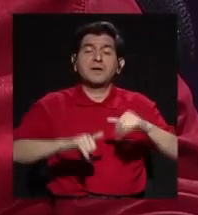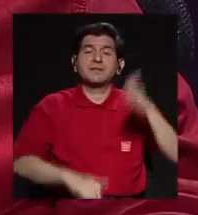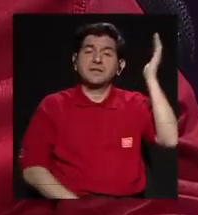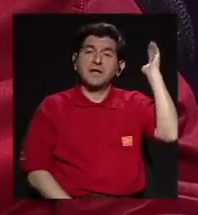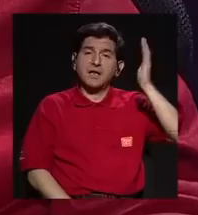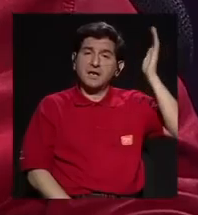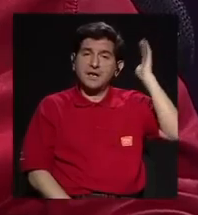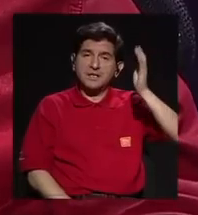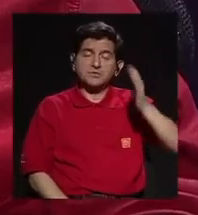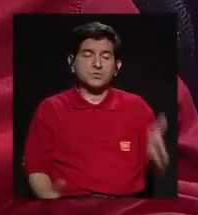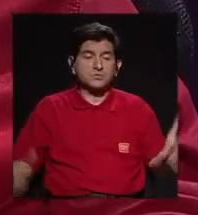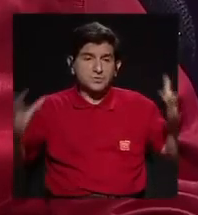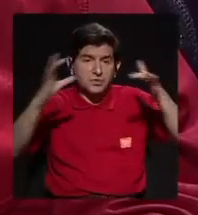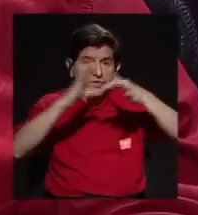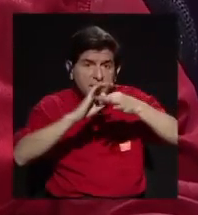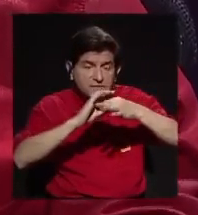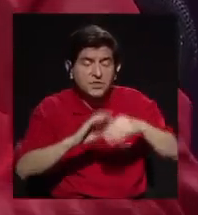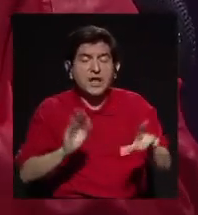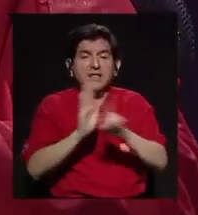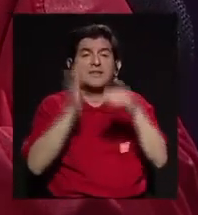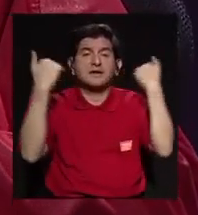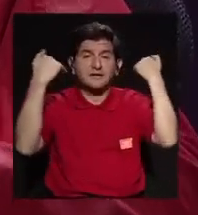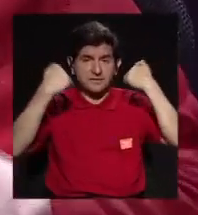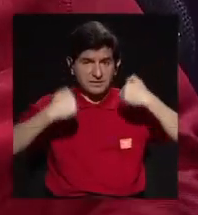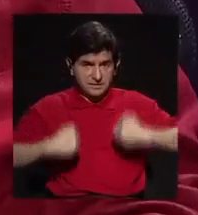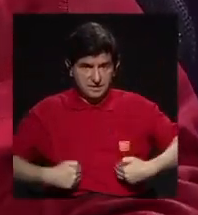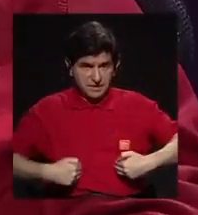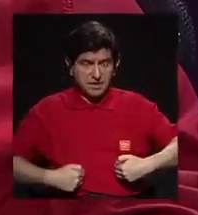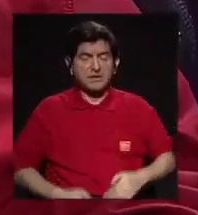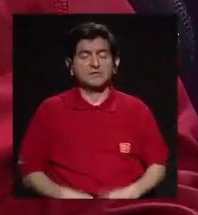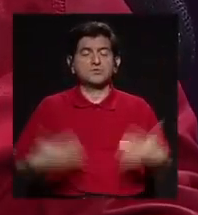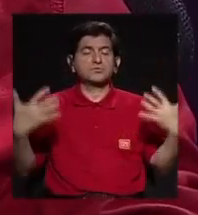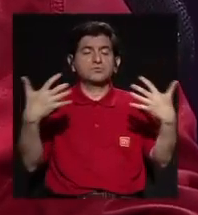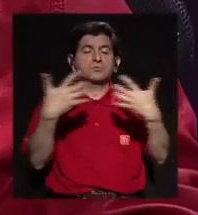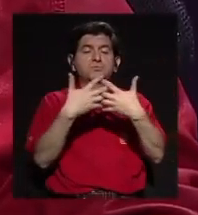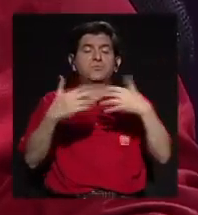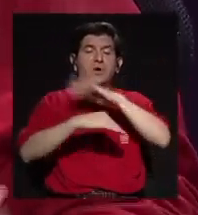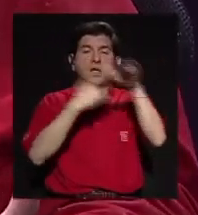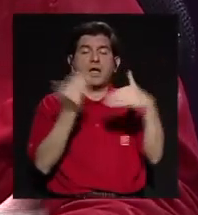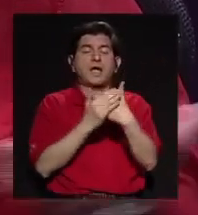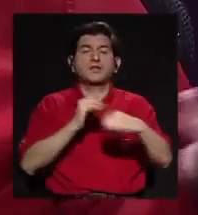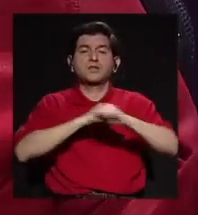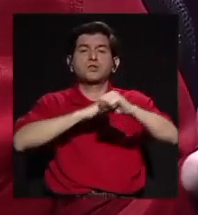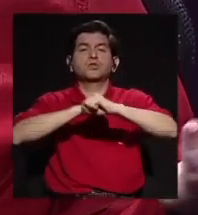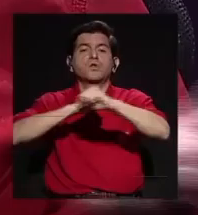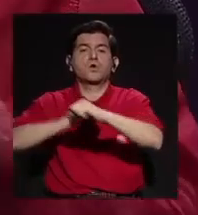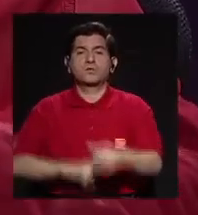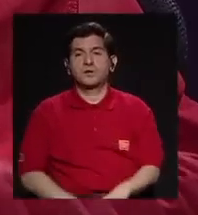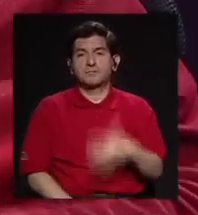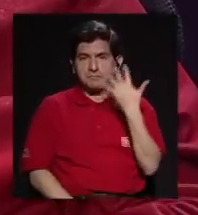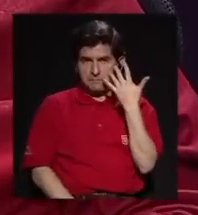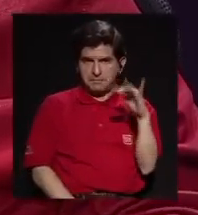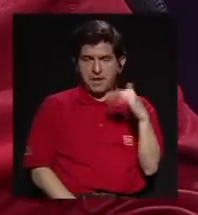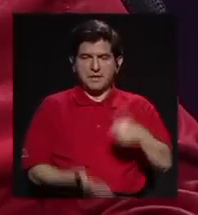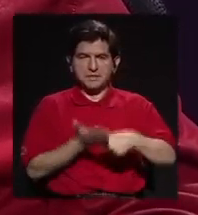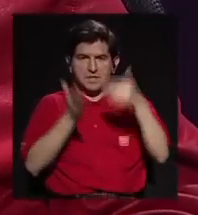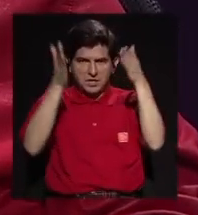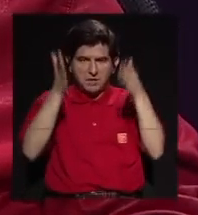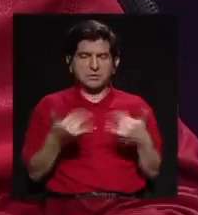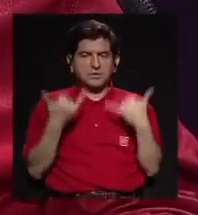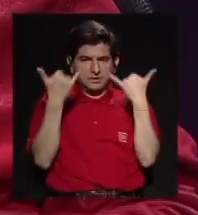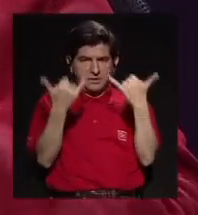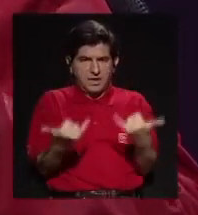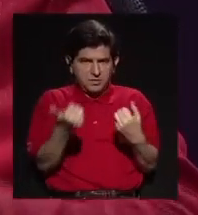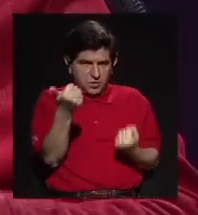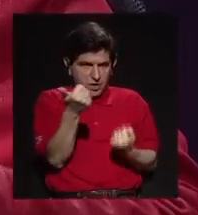discurso respecto a en materia de derechos humanos consecuente durante toda la campaña. Y resulta que pareciera ser que el electorado que está en este